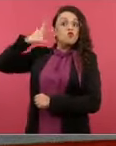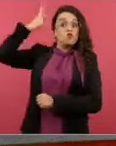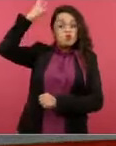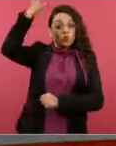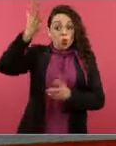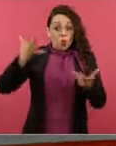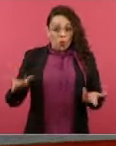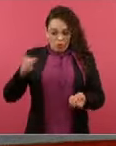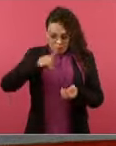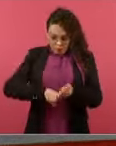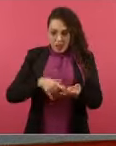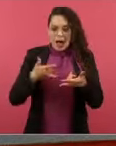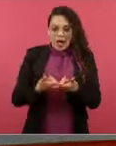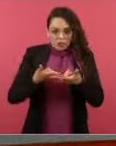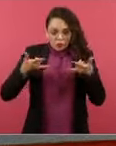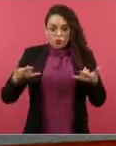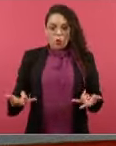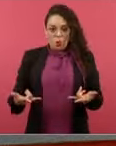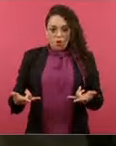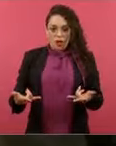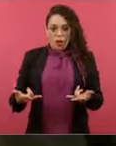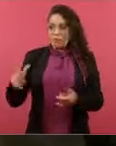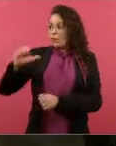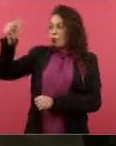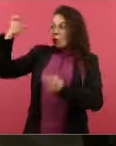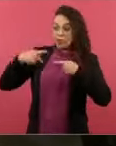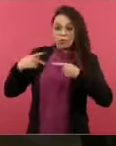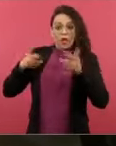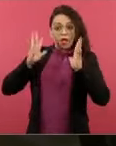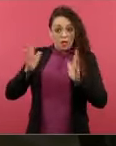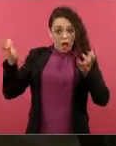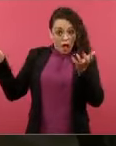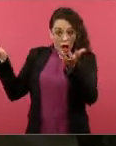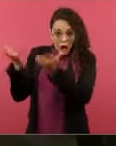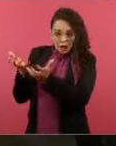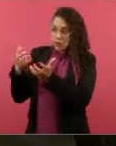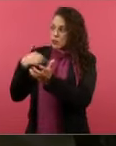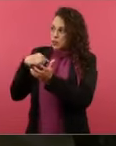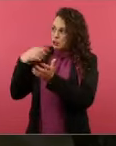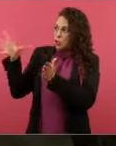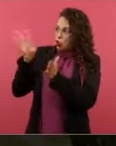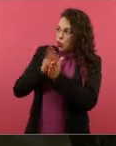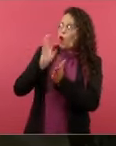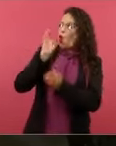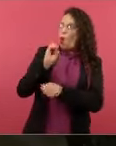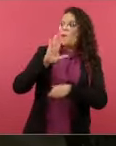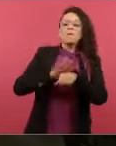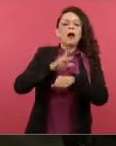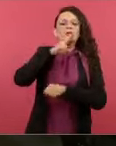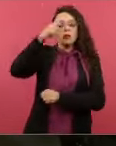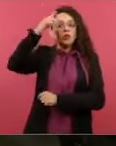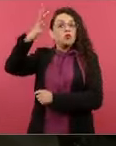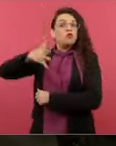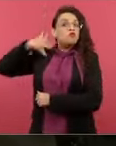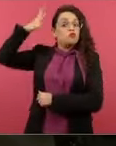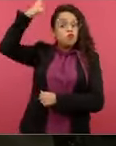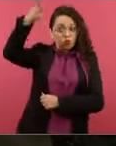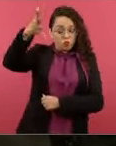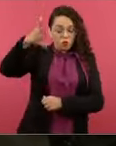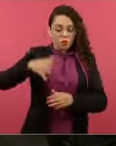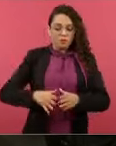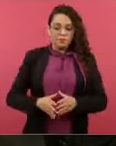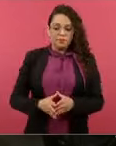otros lograron, yo proyecto hacia adelante. Y la formación de valores. Esas son la consideración de lo